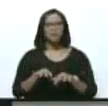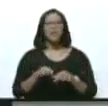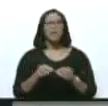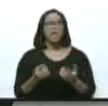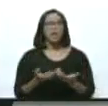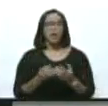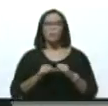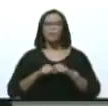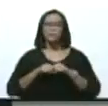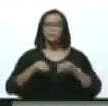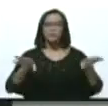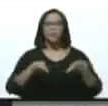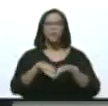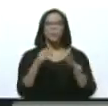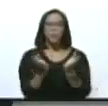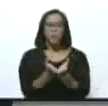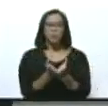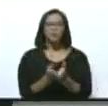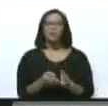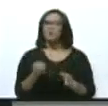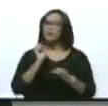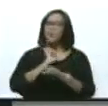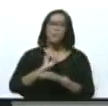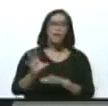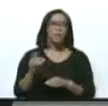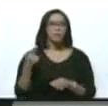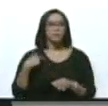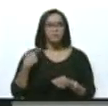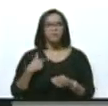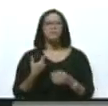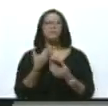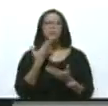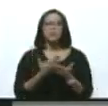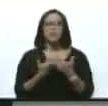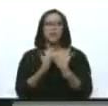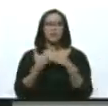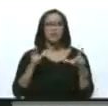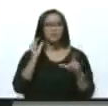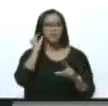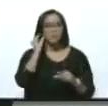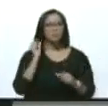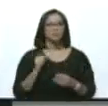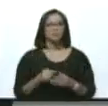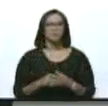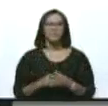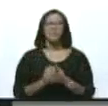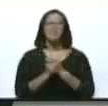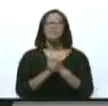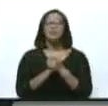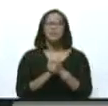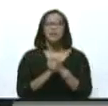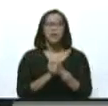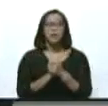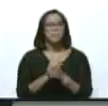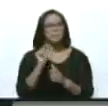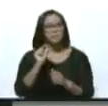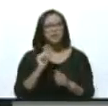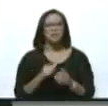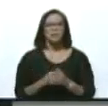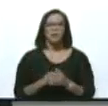por el mundo y lo enviamos donde tengamos que enviarlo pidiendo la liberación de Milagro Sala. Es la solidaridad mínima con